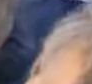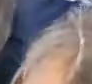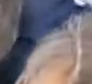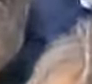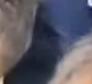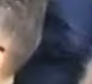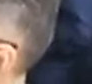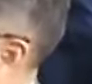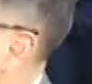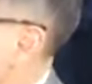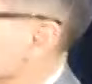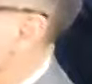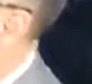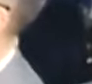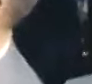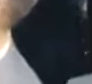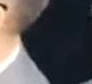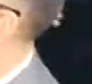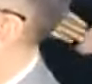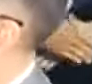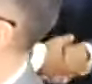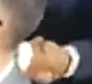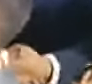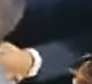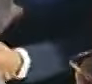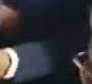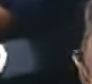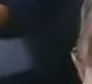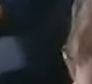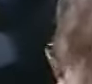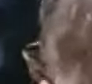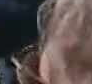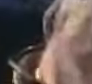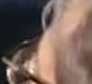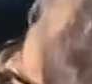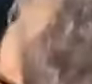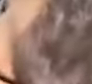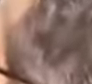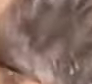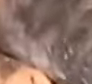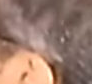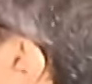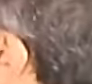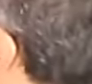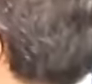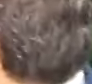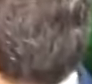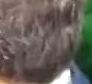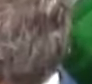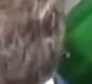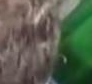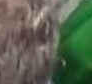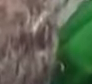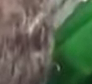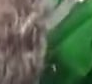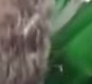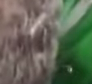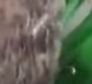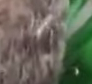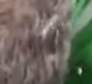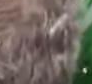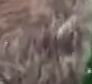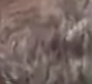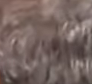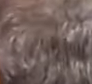adversidades, incluso en lo político, bueno, se puede llegar a dirimir importantes situaciones por medio de estructuras, por